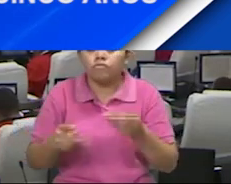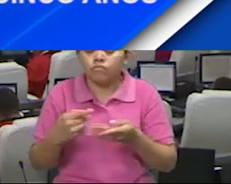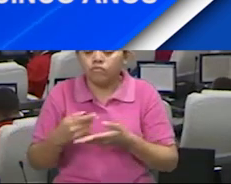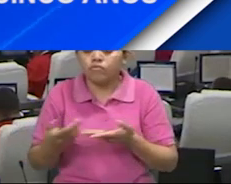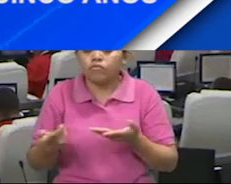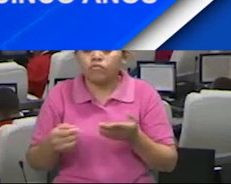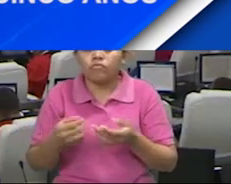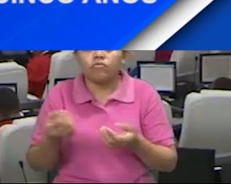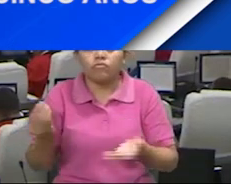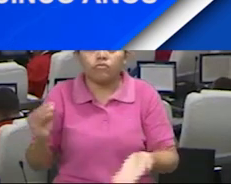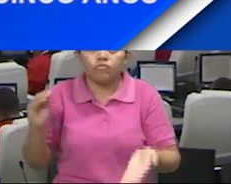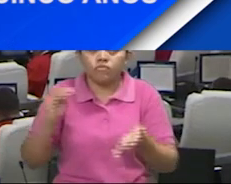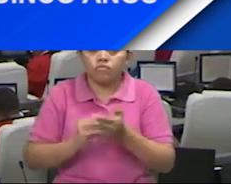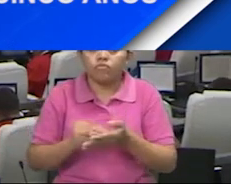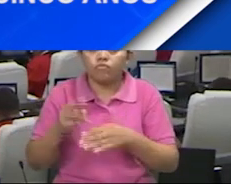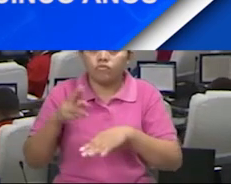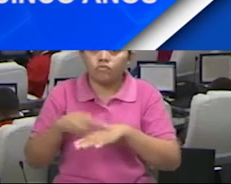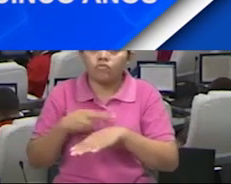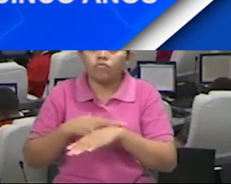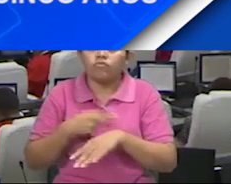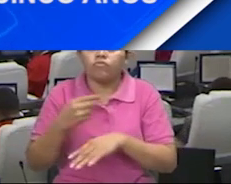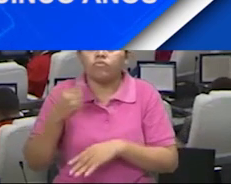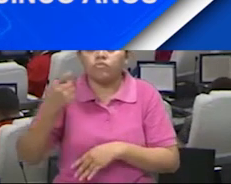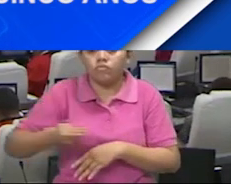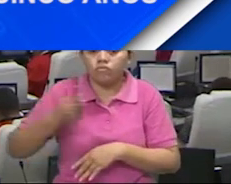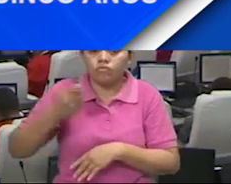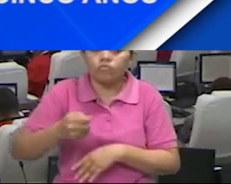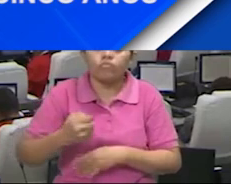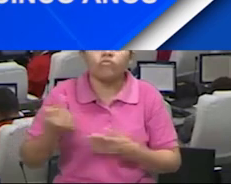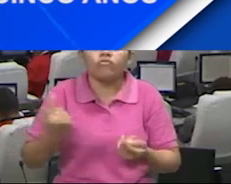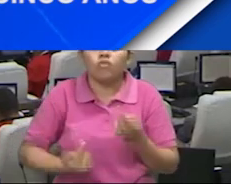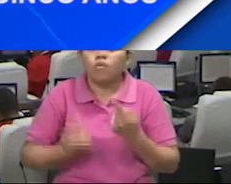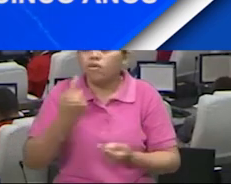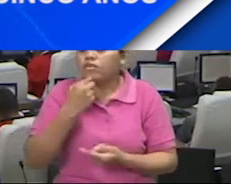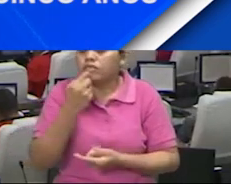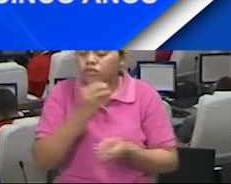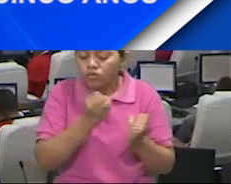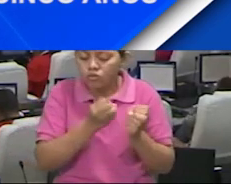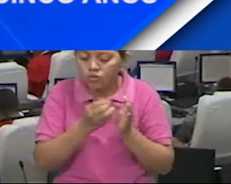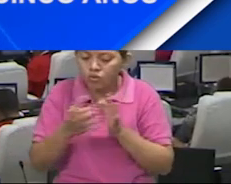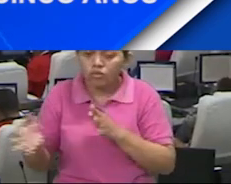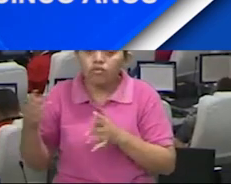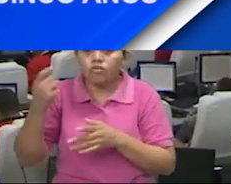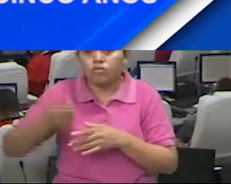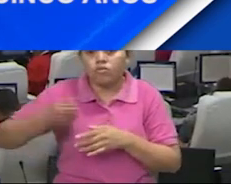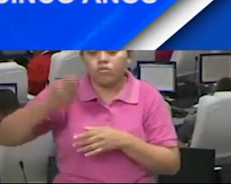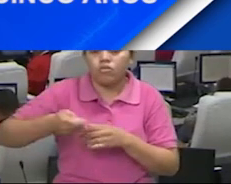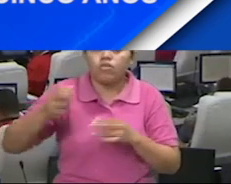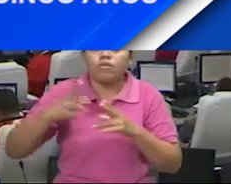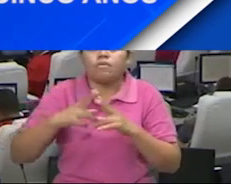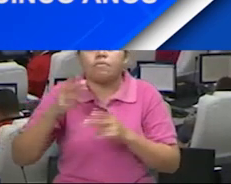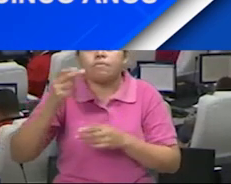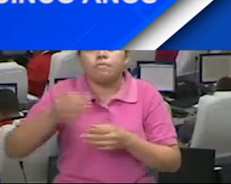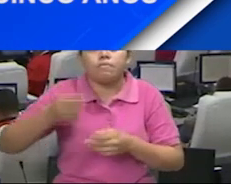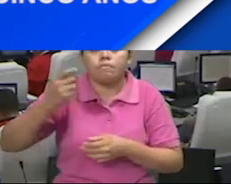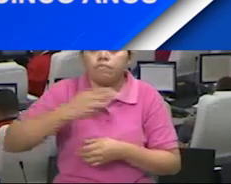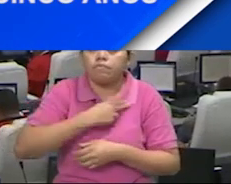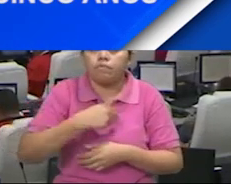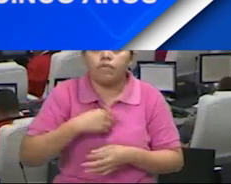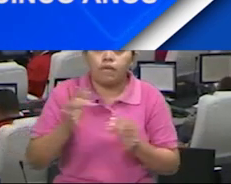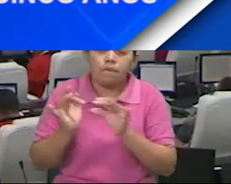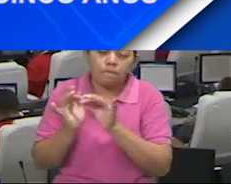doctora Mercedes del Carmen Tinoco, así como la doctora Xiomara Machado y el doctor Julio